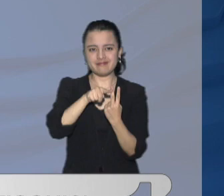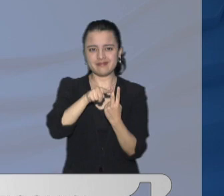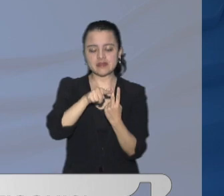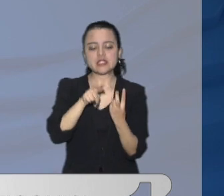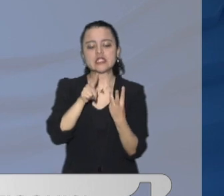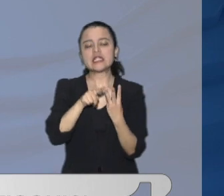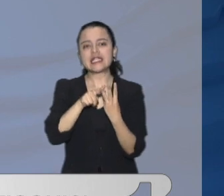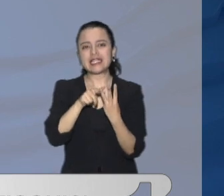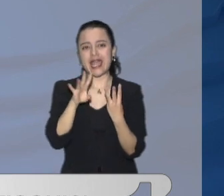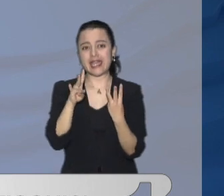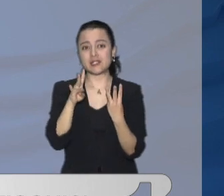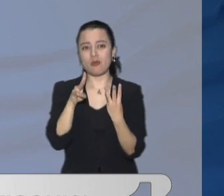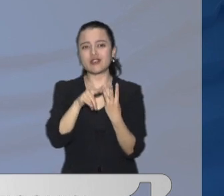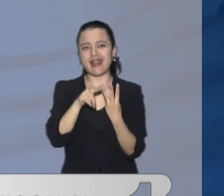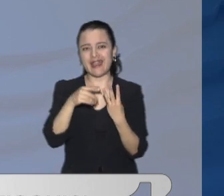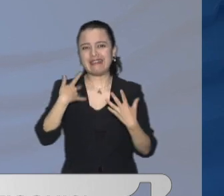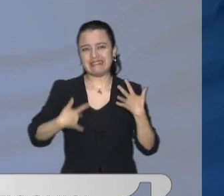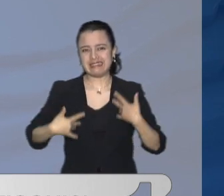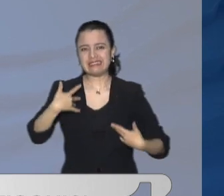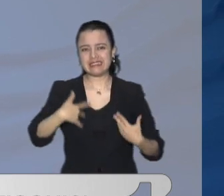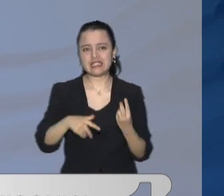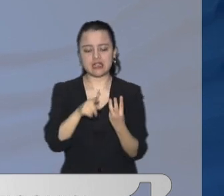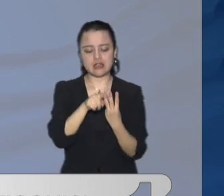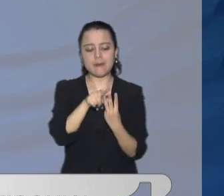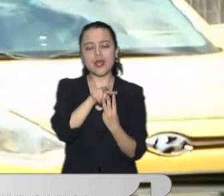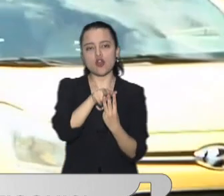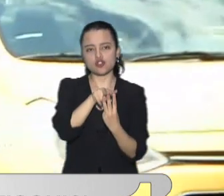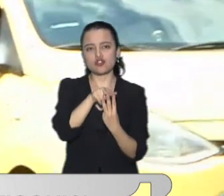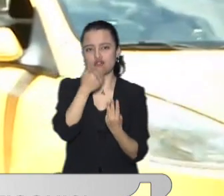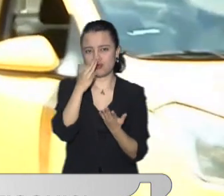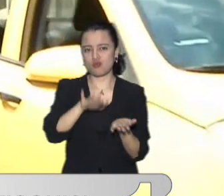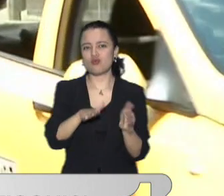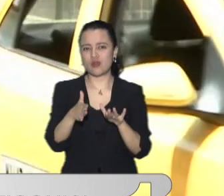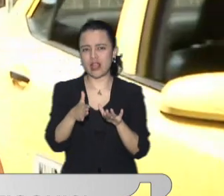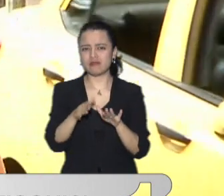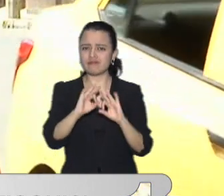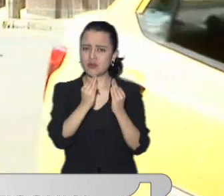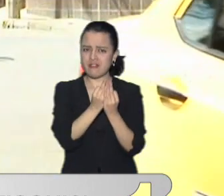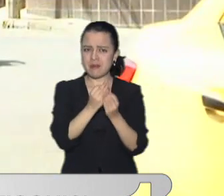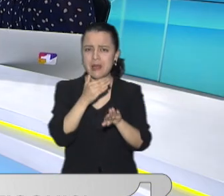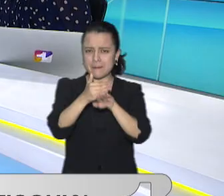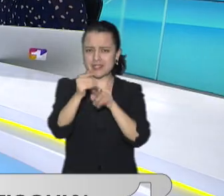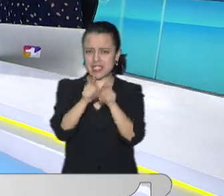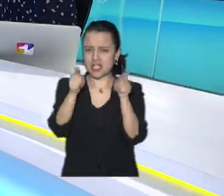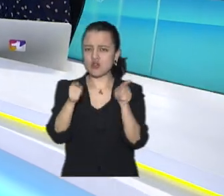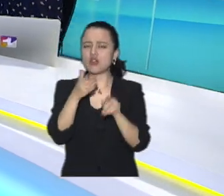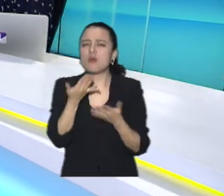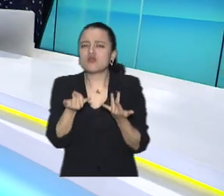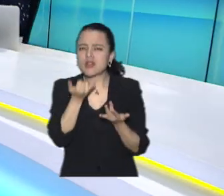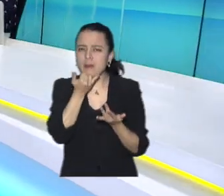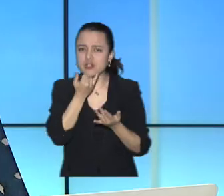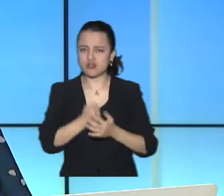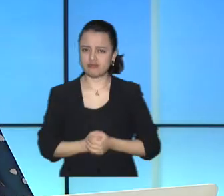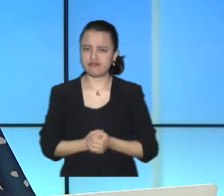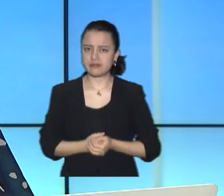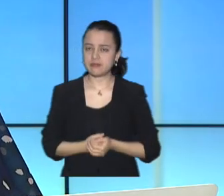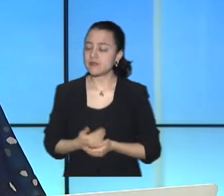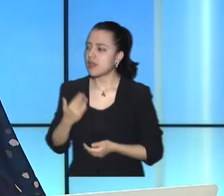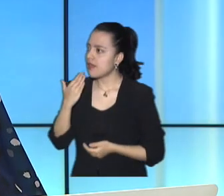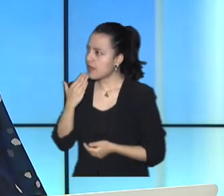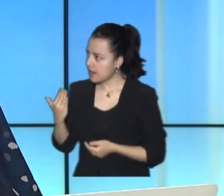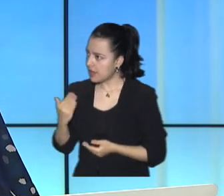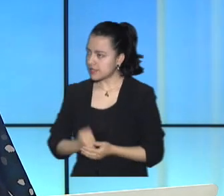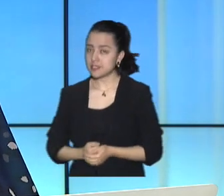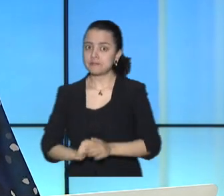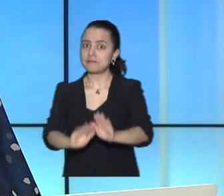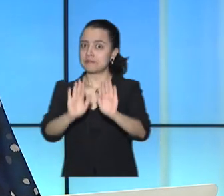su esposa quedó lamentablemente herida. Más adelante, en minutos, tendremos información desde Medellín. Así es, Yusi, gracias. Y con esta información